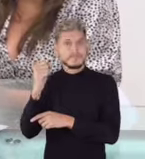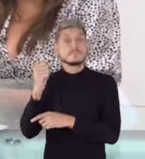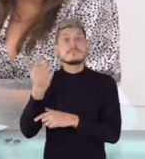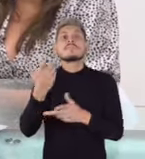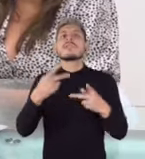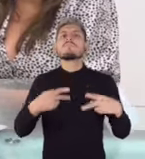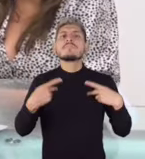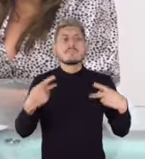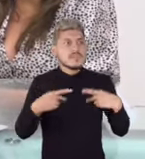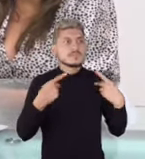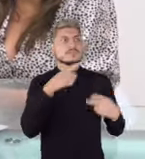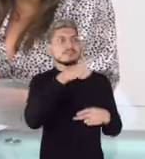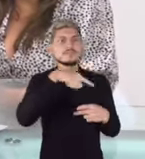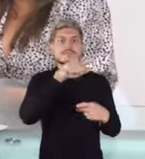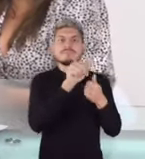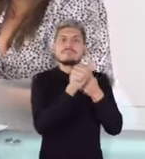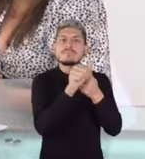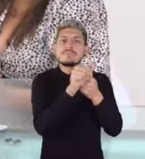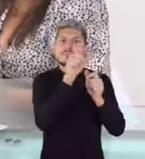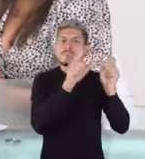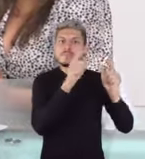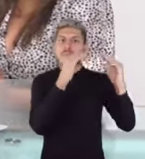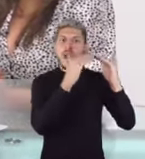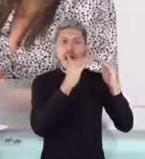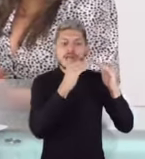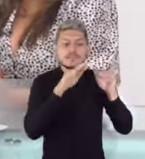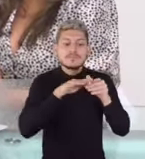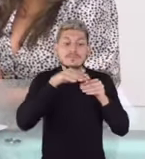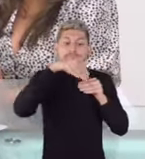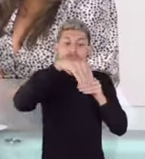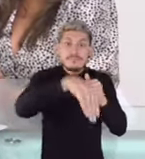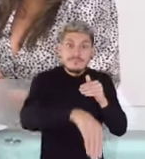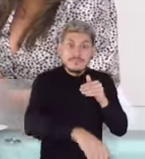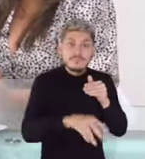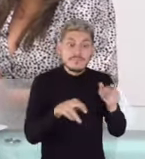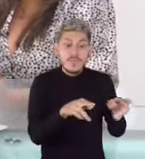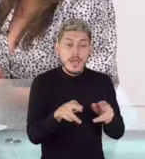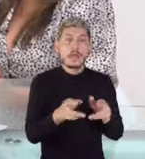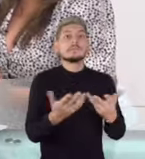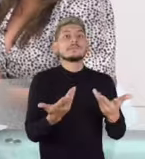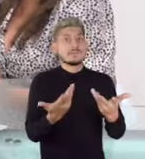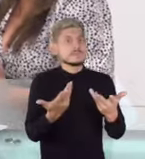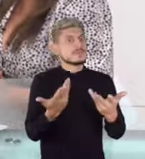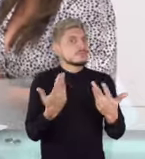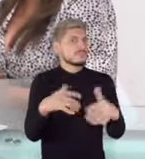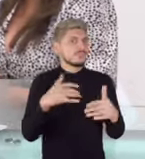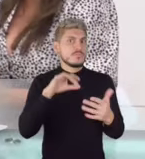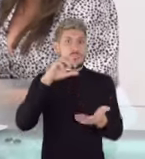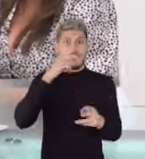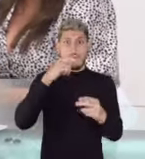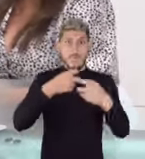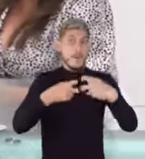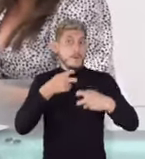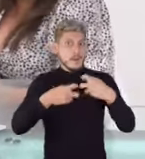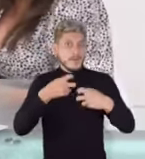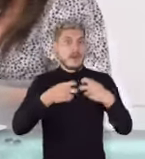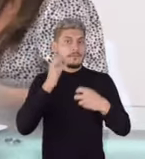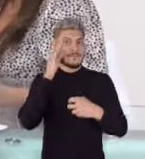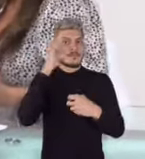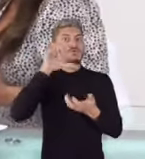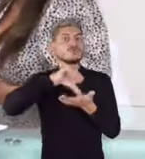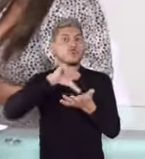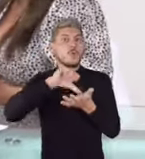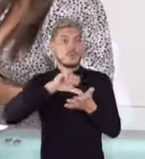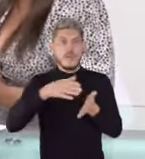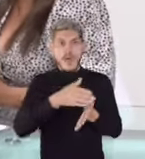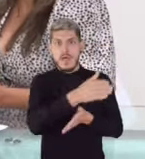están alrededor de esta problemática, pero también es una situación que cruza toda la ciudad, ¿no? Creo que es un problema de la ciudad en general. Estefanía,